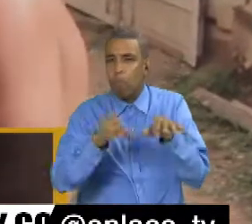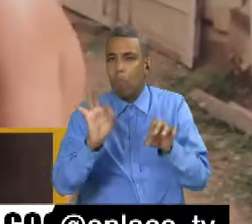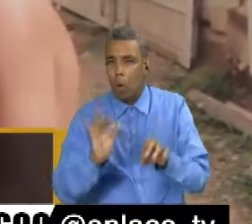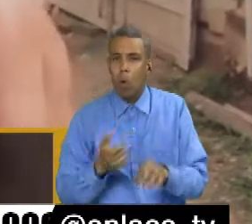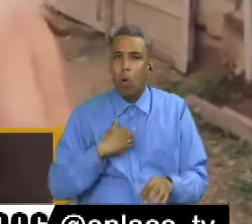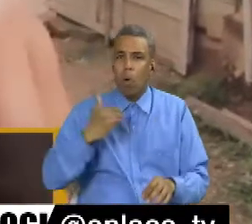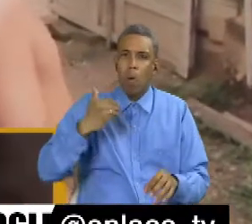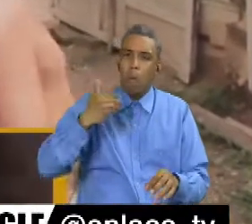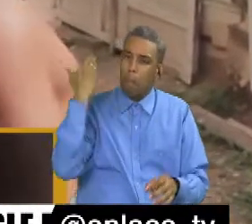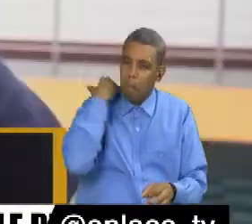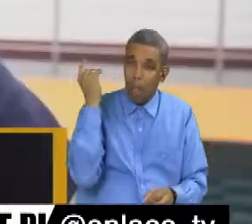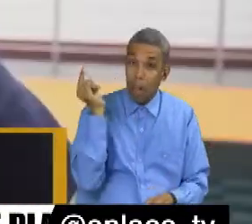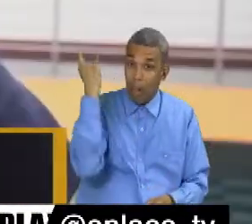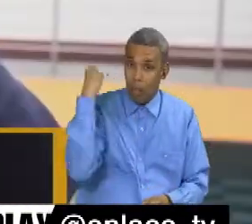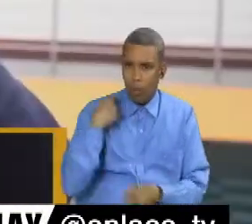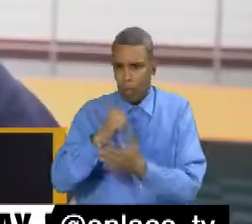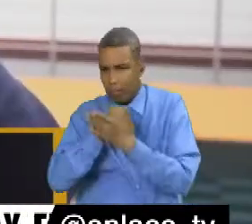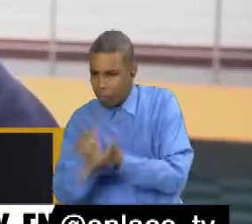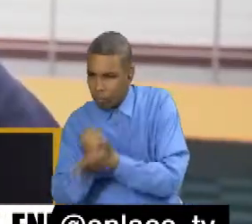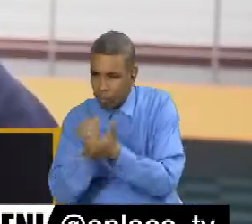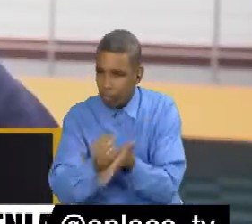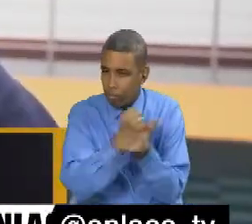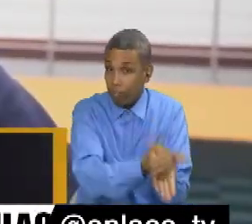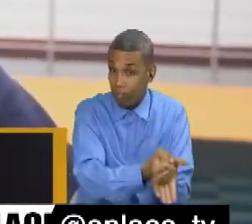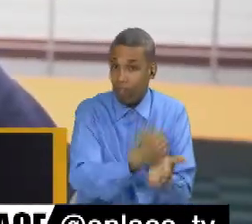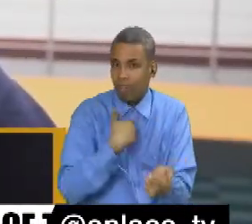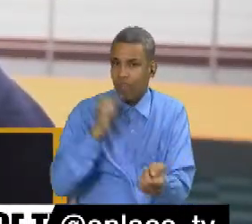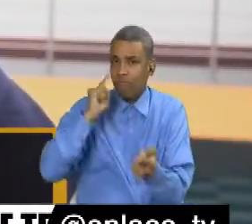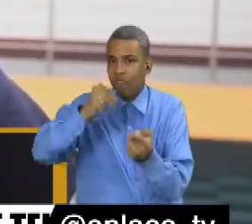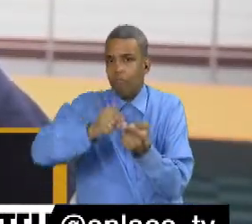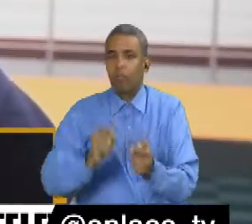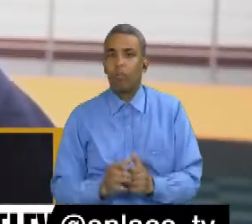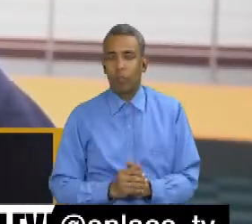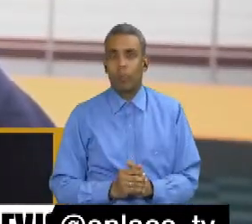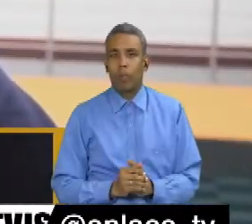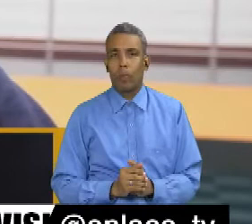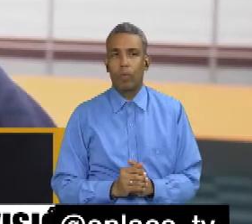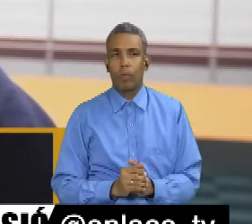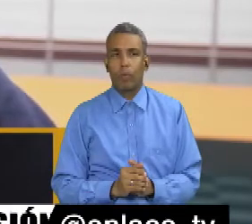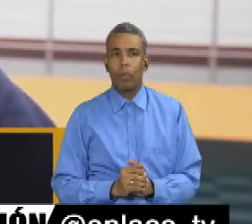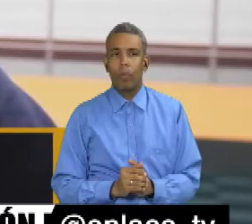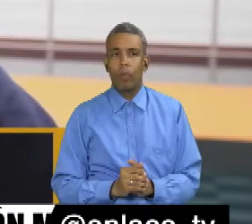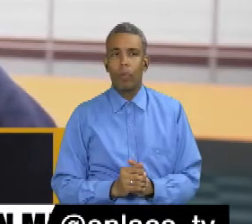públicas o emergencias. El compromiso de cada organismo está dentro de lo que